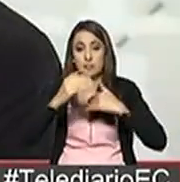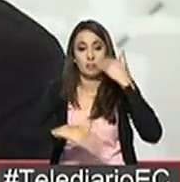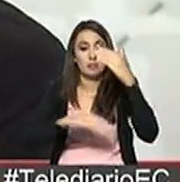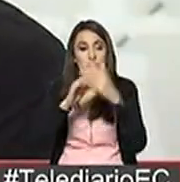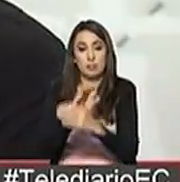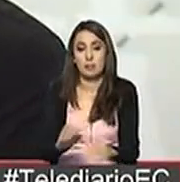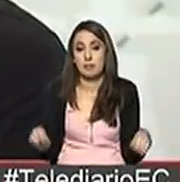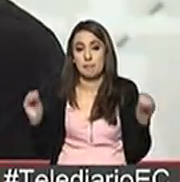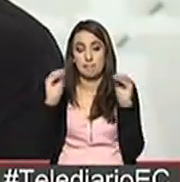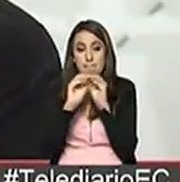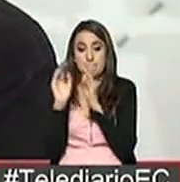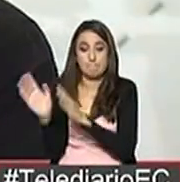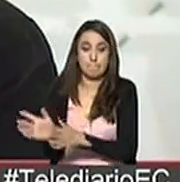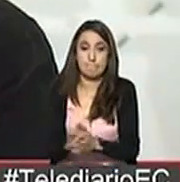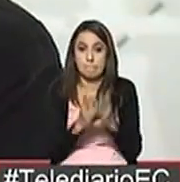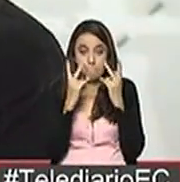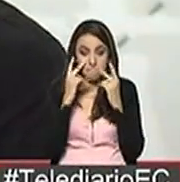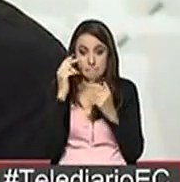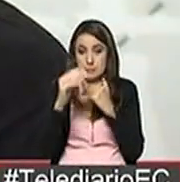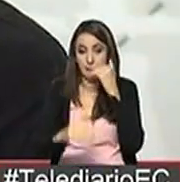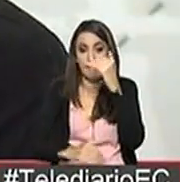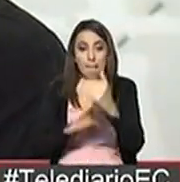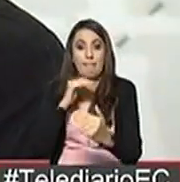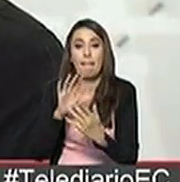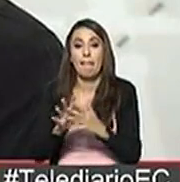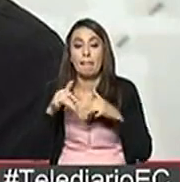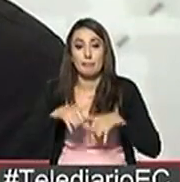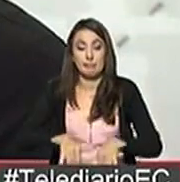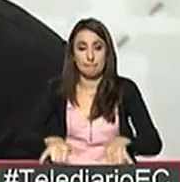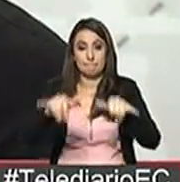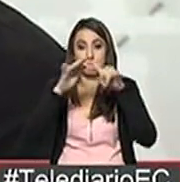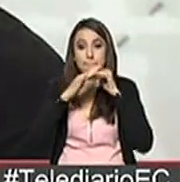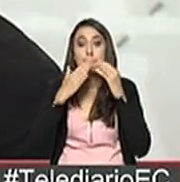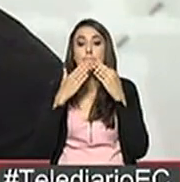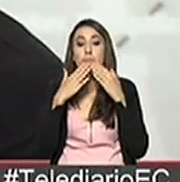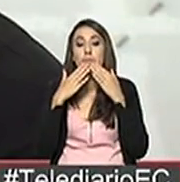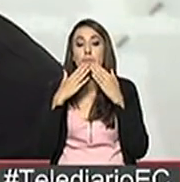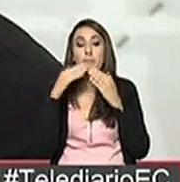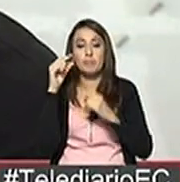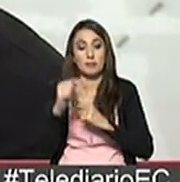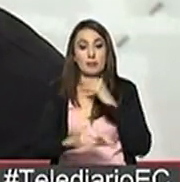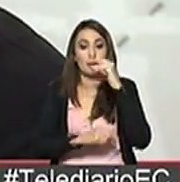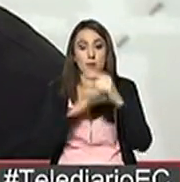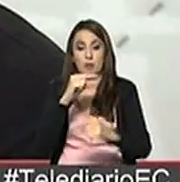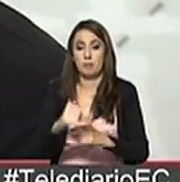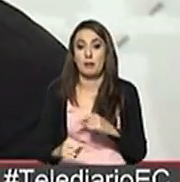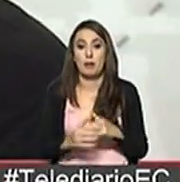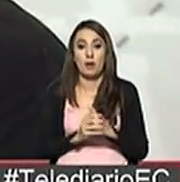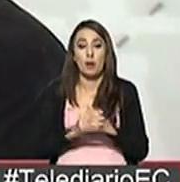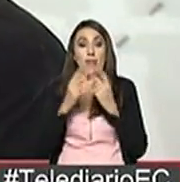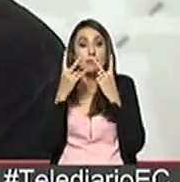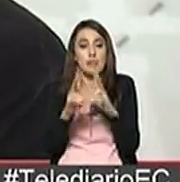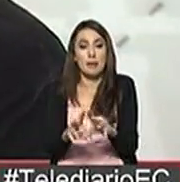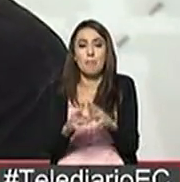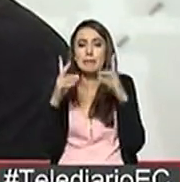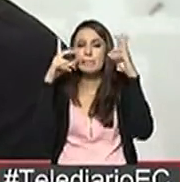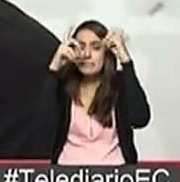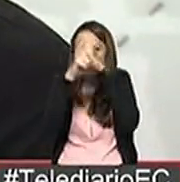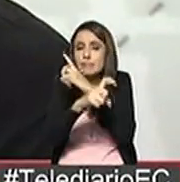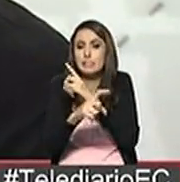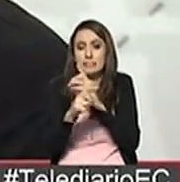para entender que esto para nuestra escala es implementarlo es sumamente complejo, claro. Tedioso y